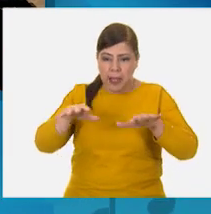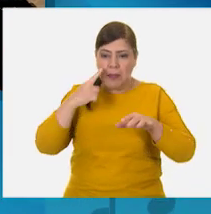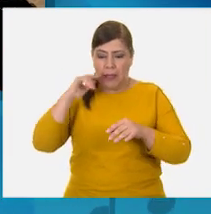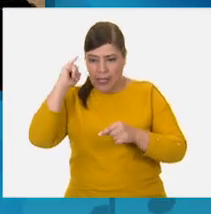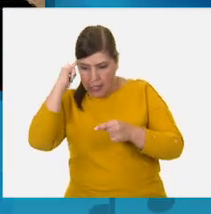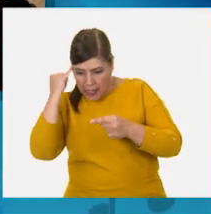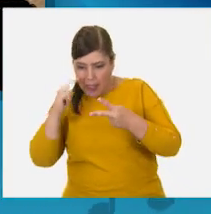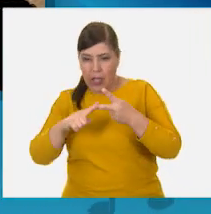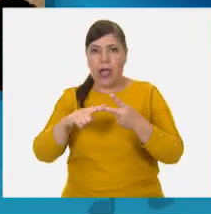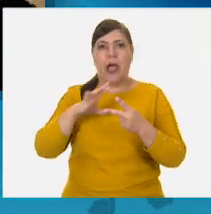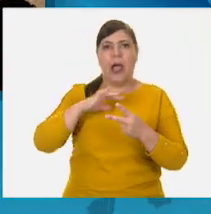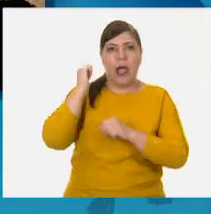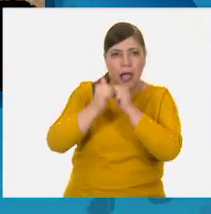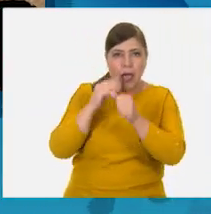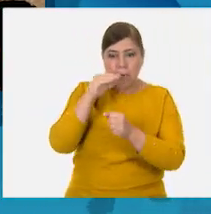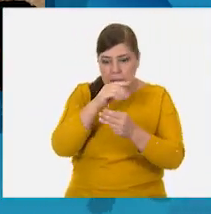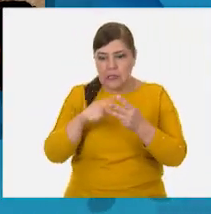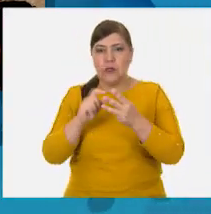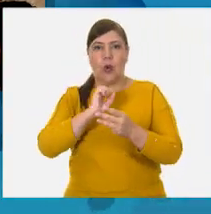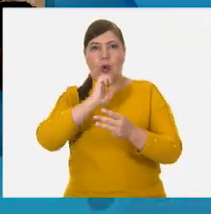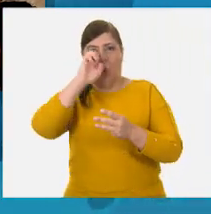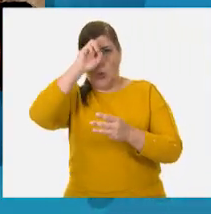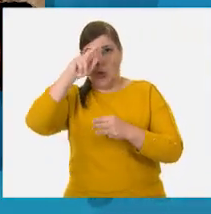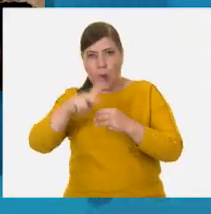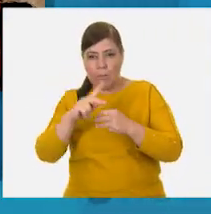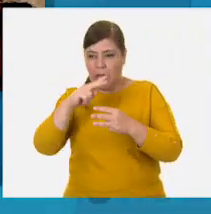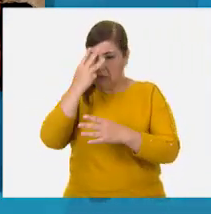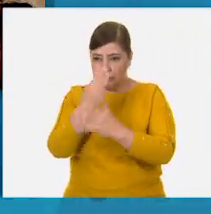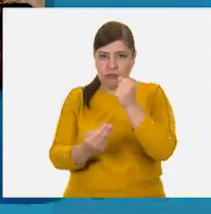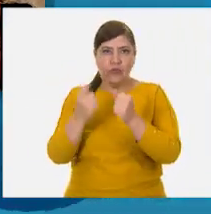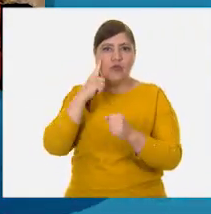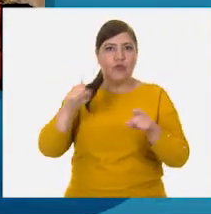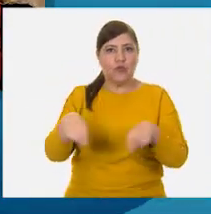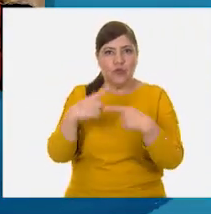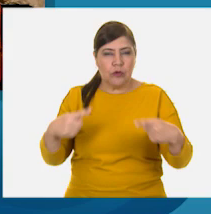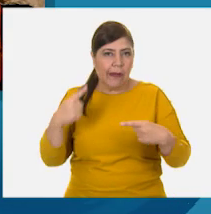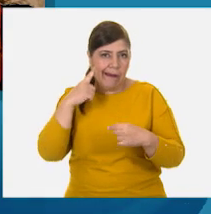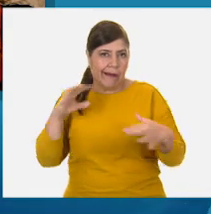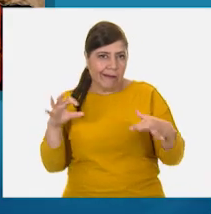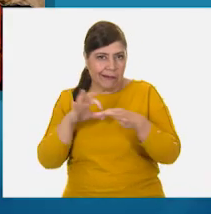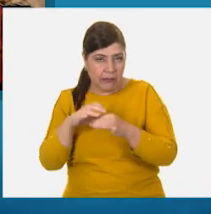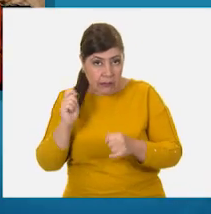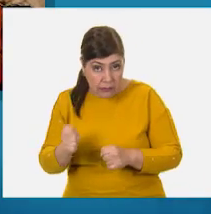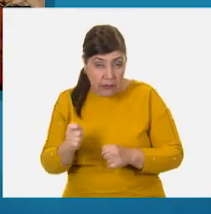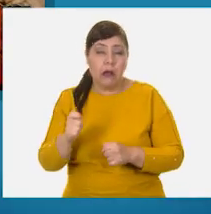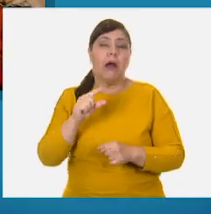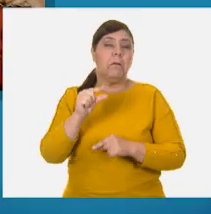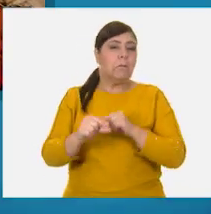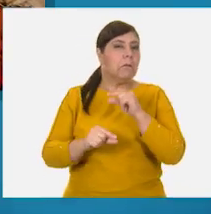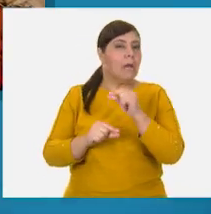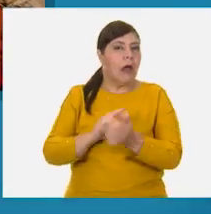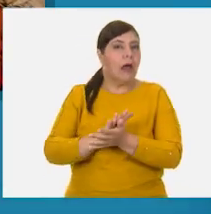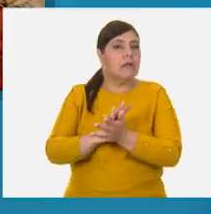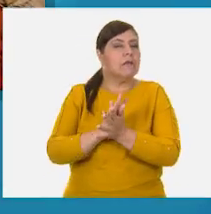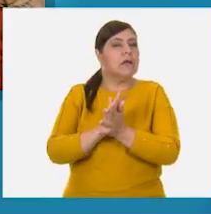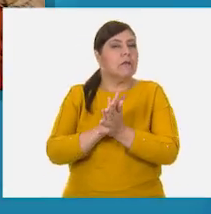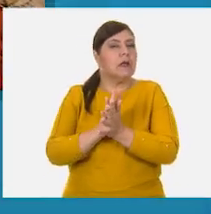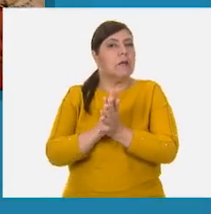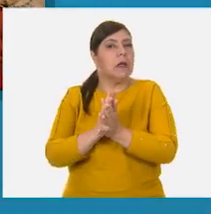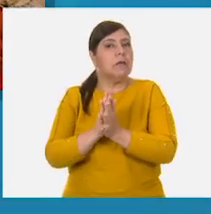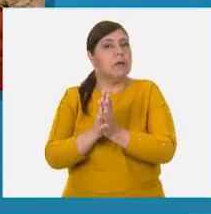indígena, africano y europeo. Y como muchas otras cosas, también ha ido cambiando con el paso del